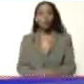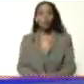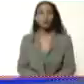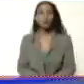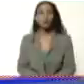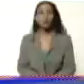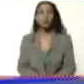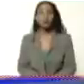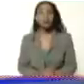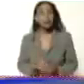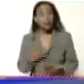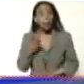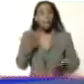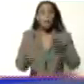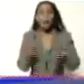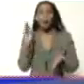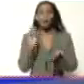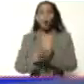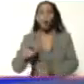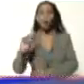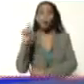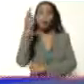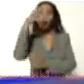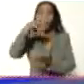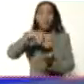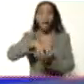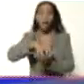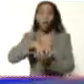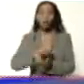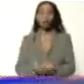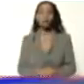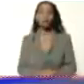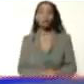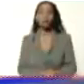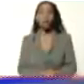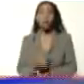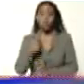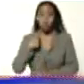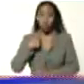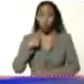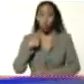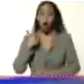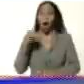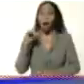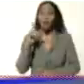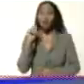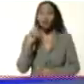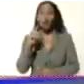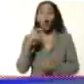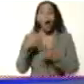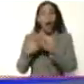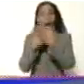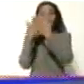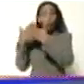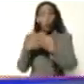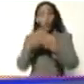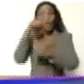y se establecieron los primeros estados, yo estoy estudiando mucho la teoría del Estado,